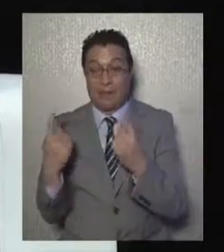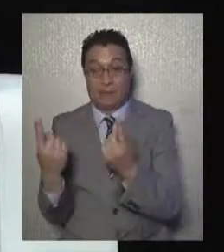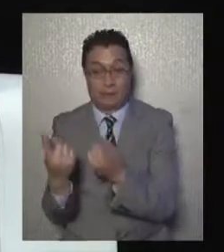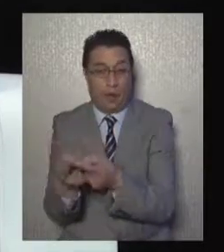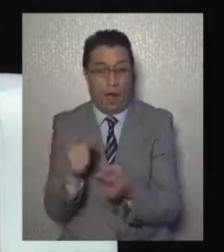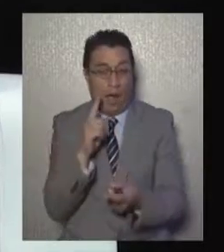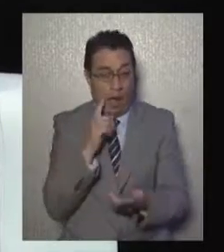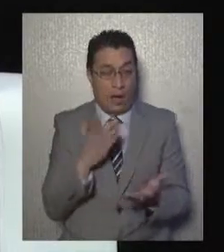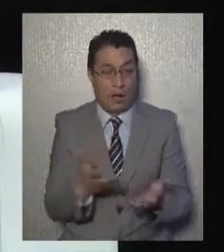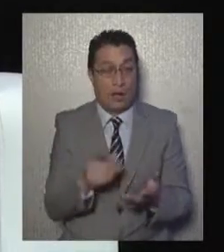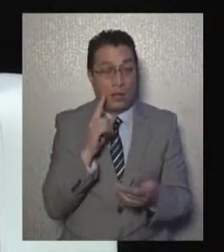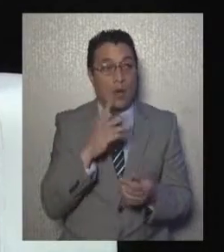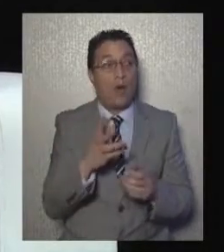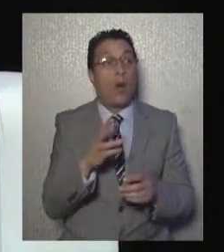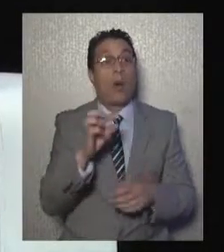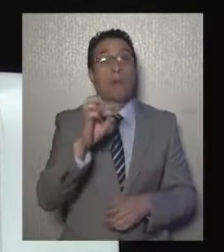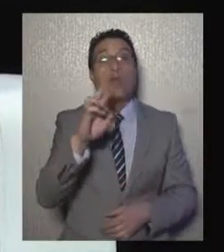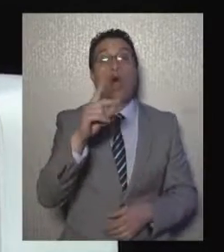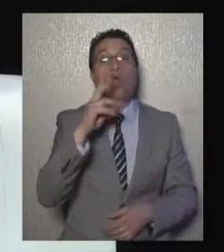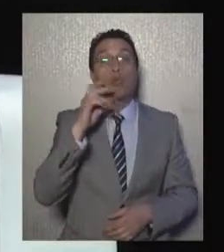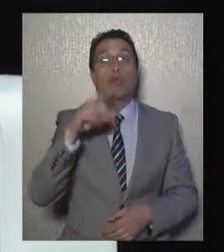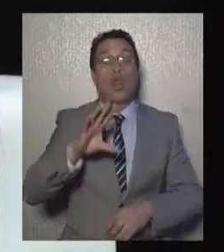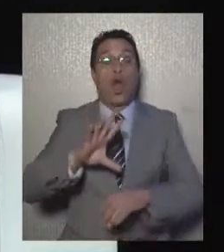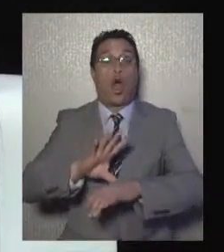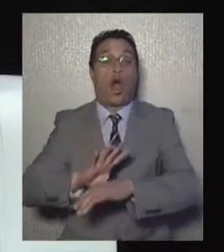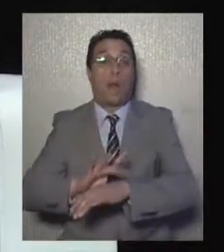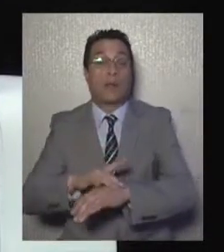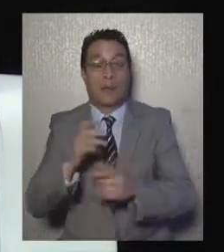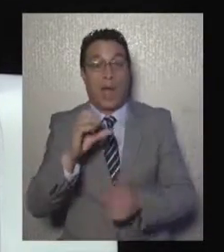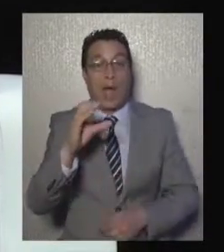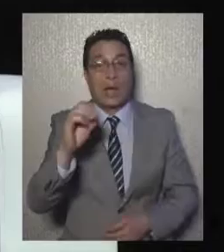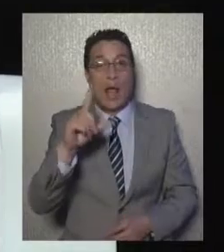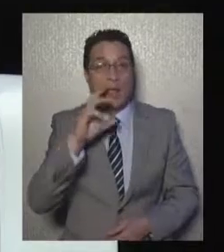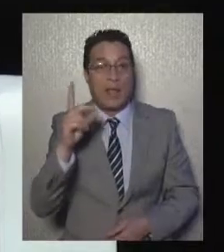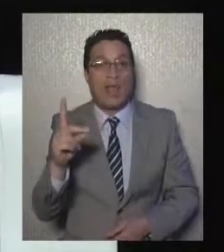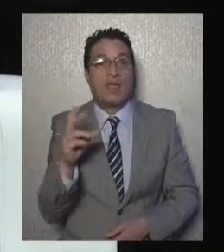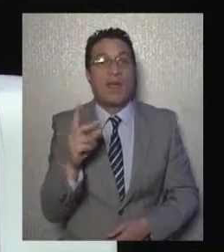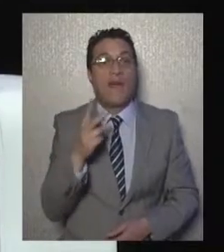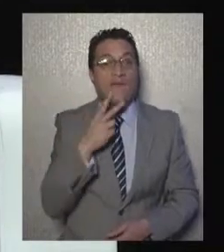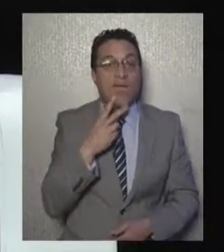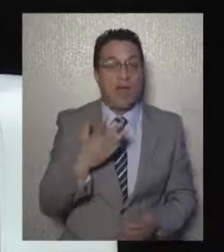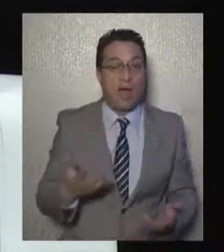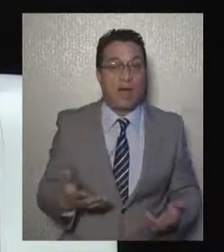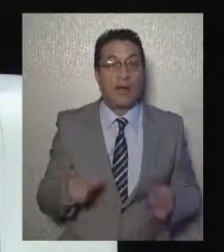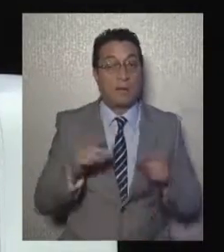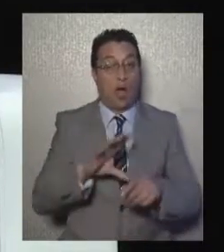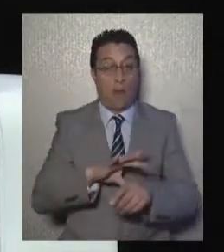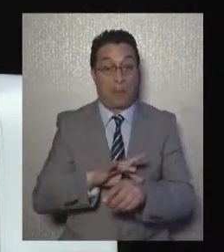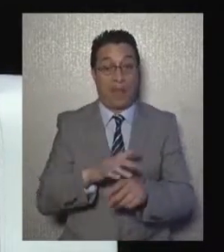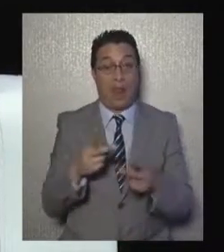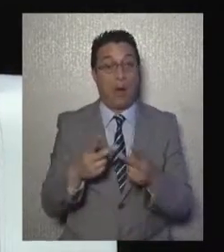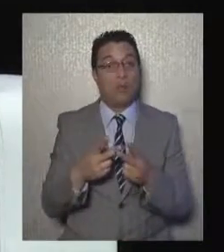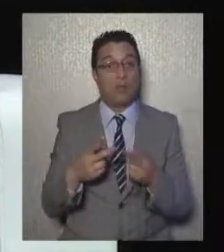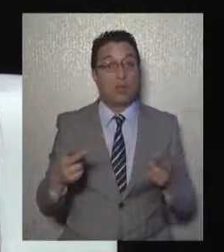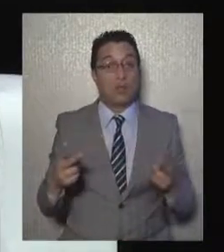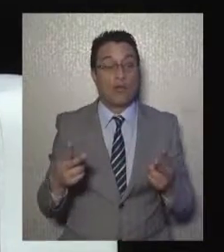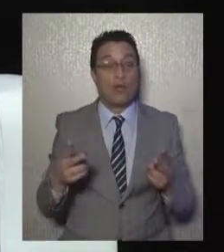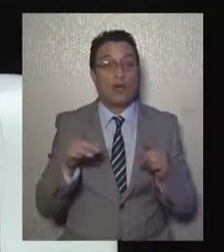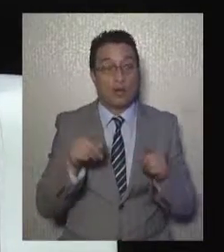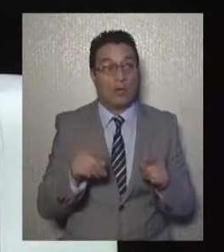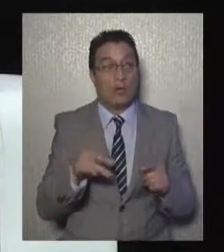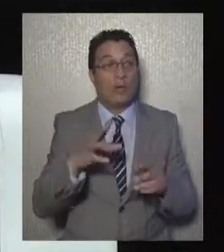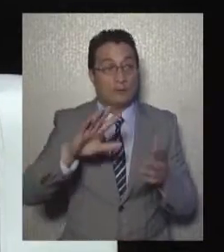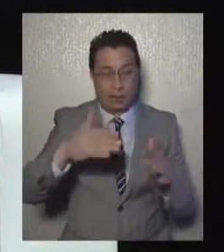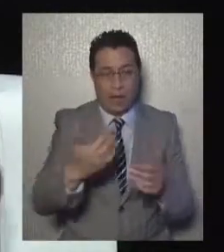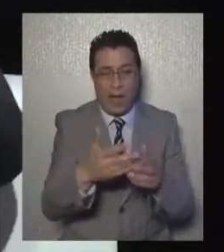de productividad hospitalaria, a propósito de productividad y calidad de vida, en donde en los hospitales públicos, instrumental que es